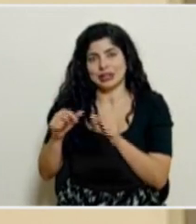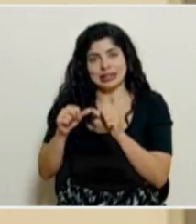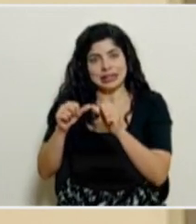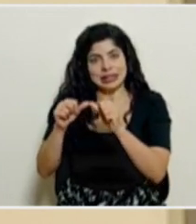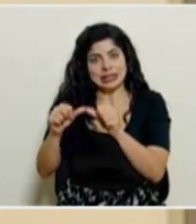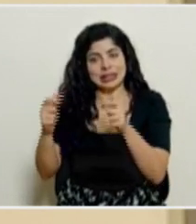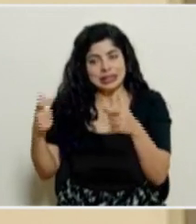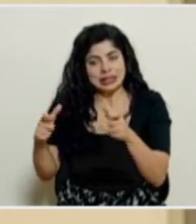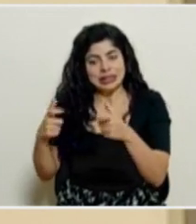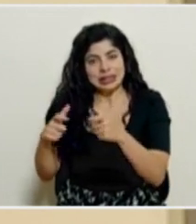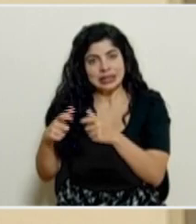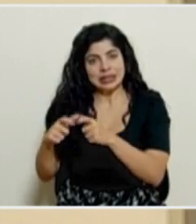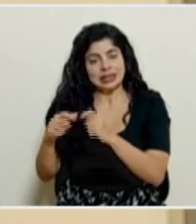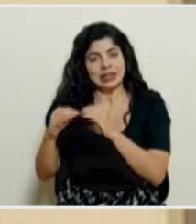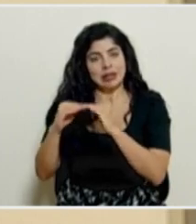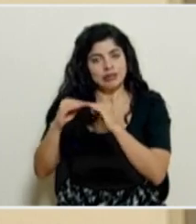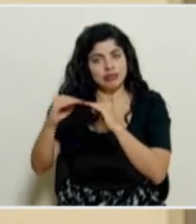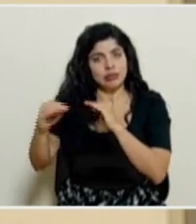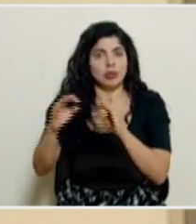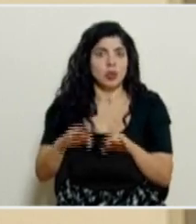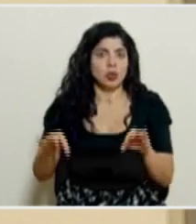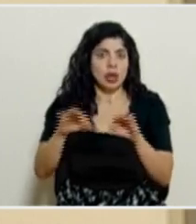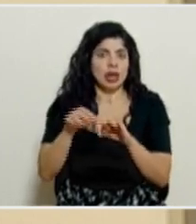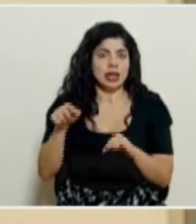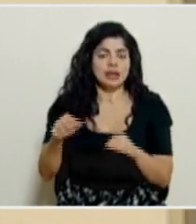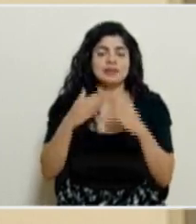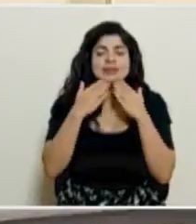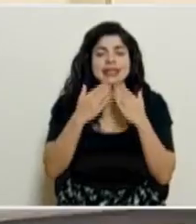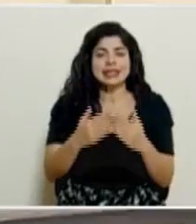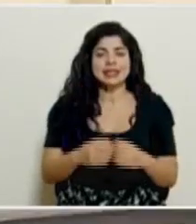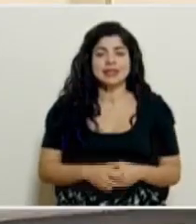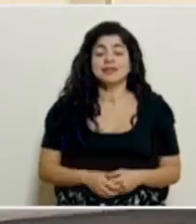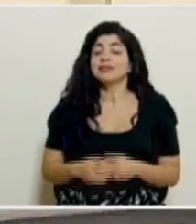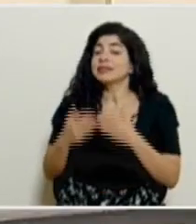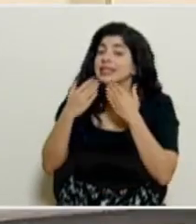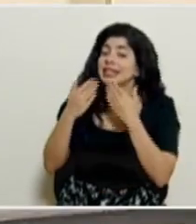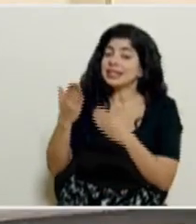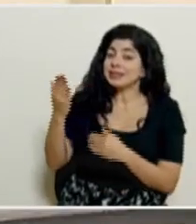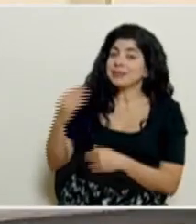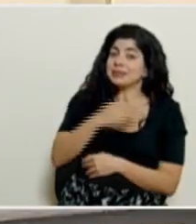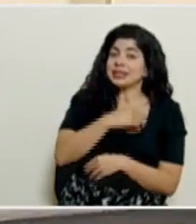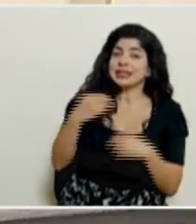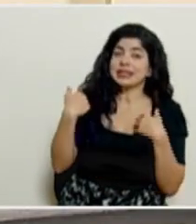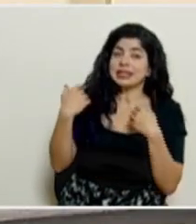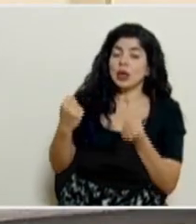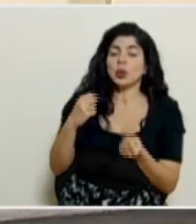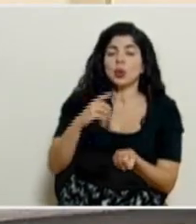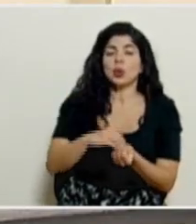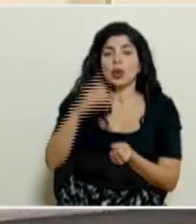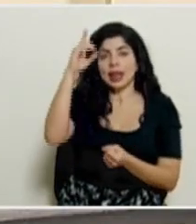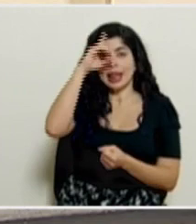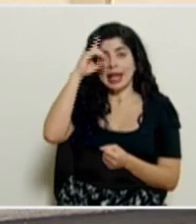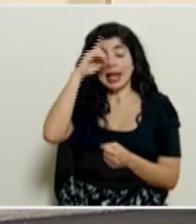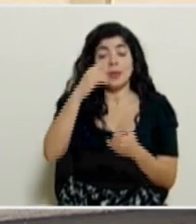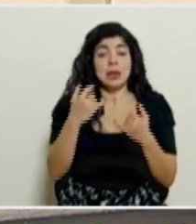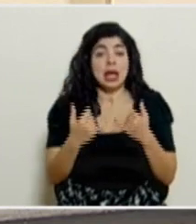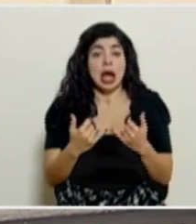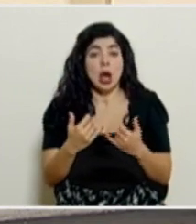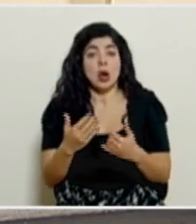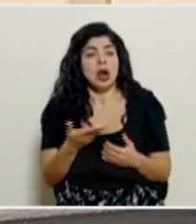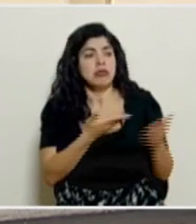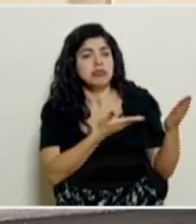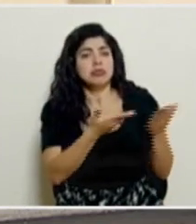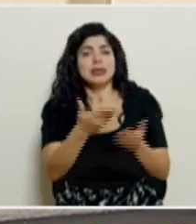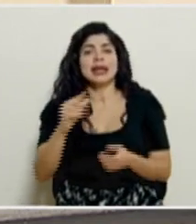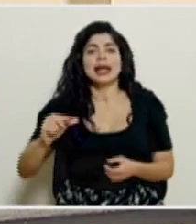sostenida y muy importante. Gracias. Muchas gracias al ministro de Salud, el doctor Daniel Salas. A continuación,